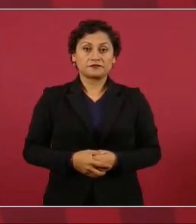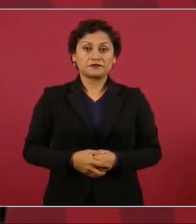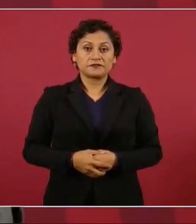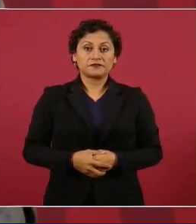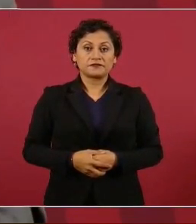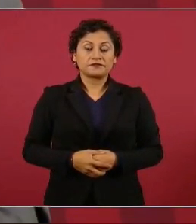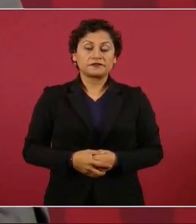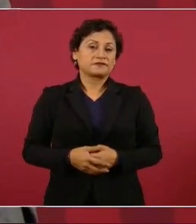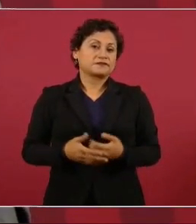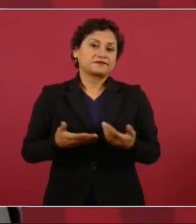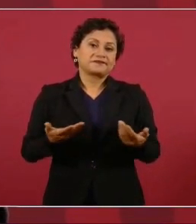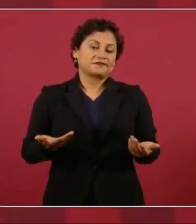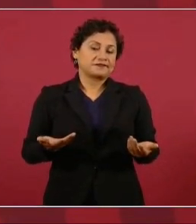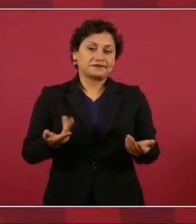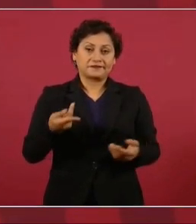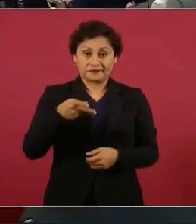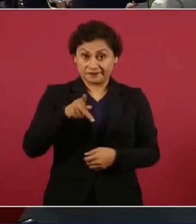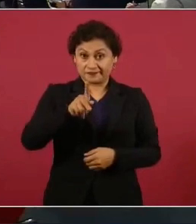no atendieron